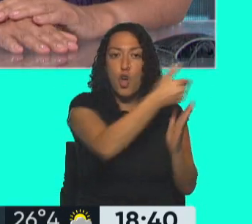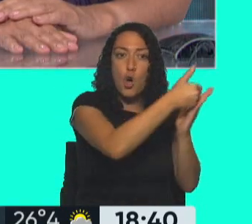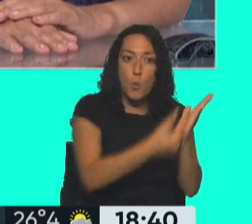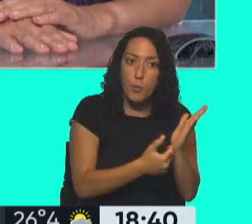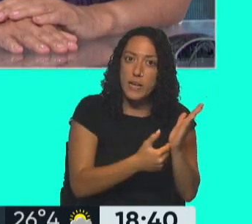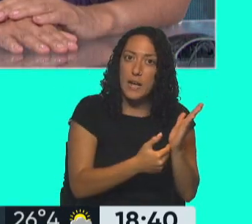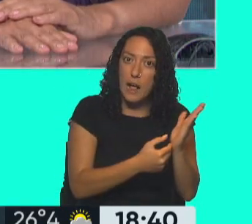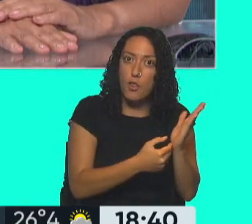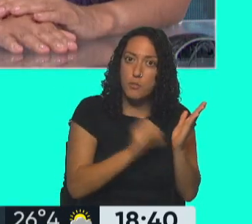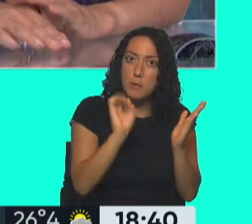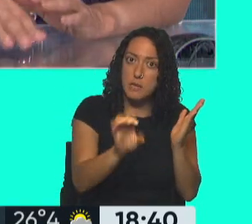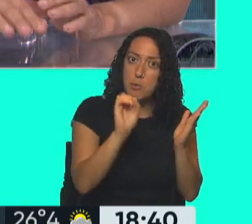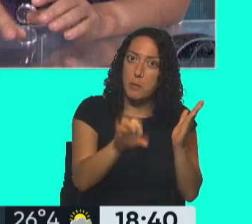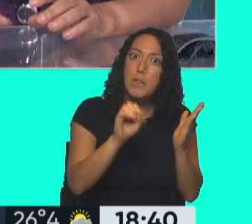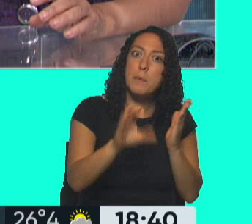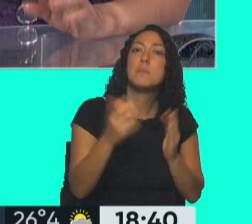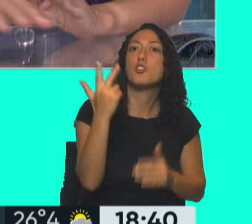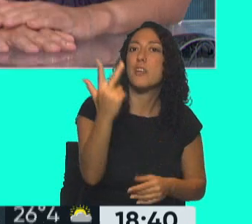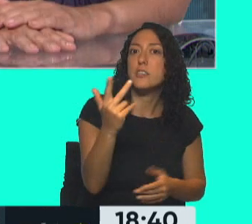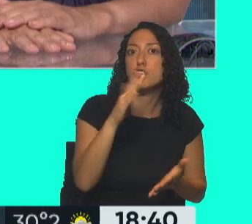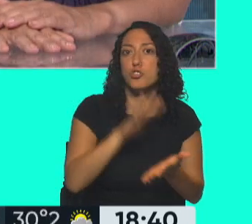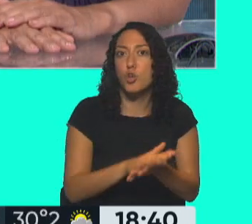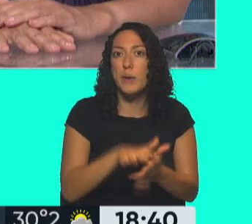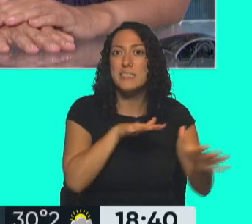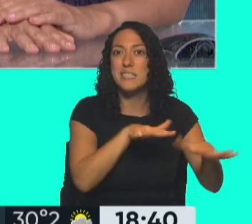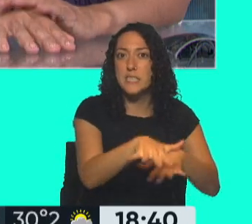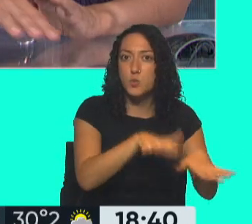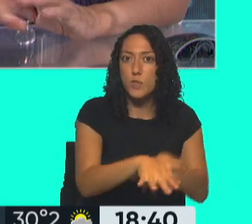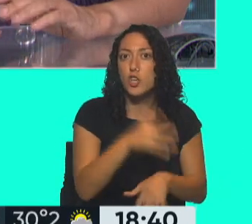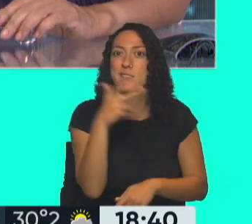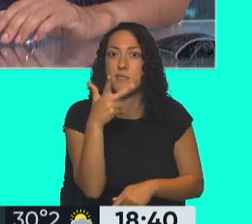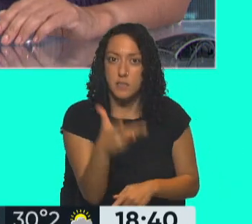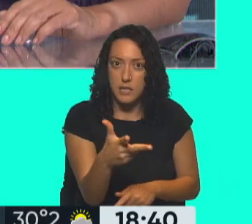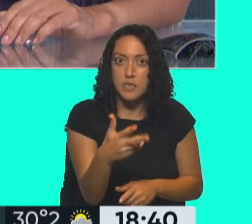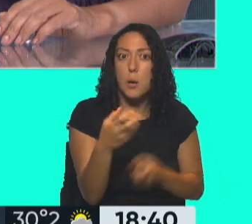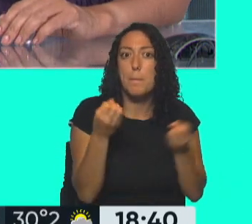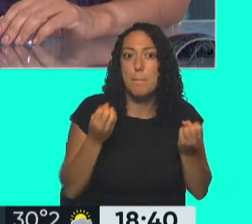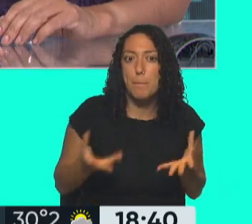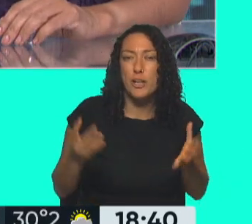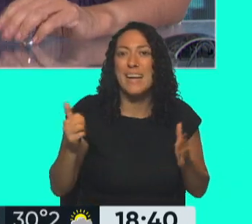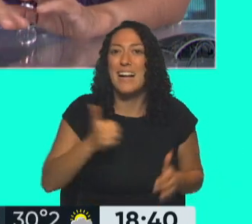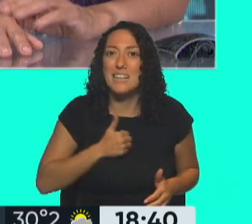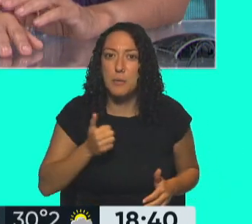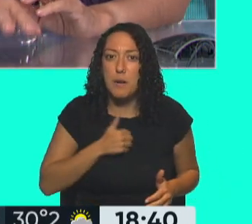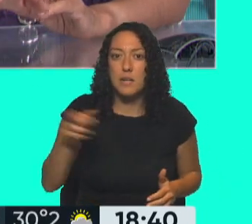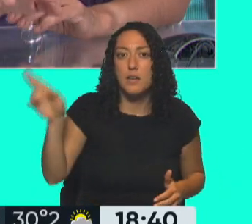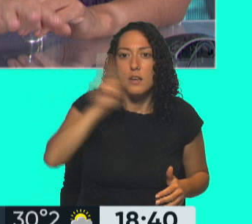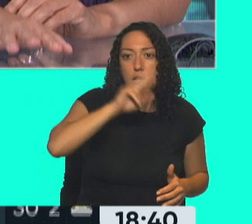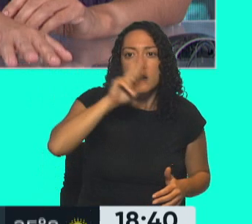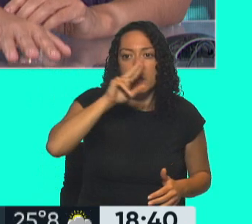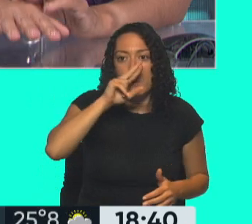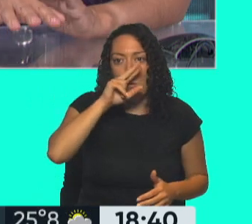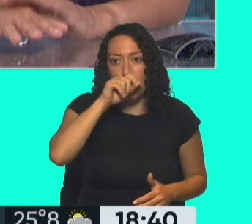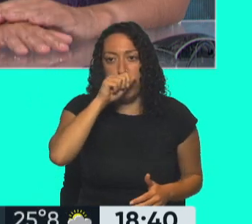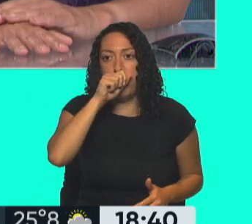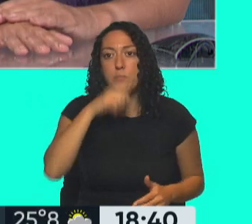preocupación por el caso de Argentina en tres instancias diferentes por las mujeres de catamarca la Ramona por